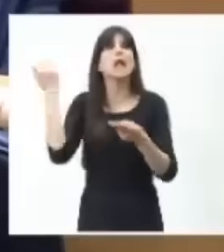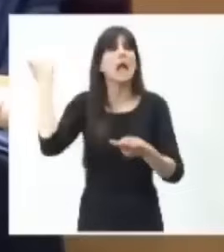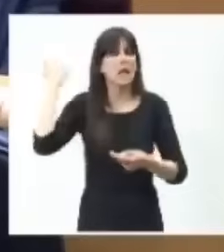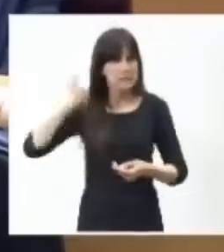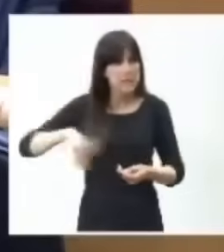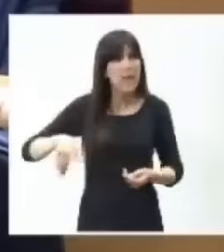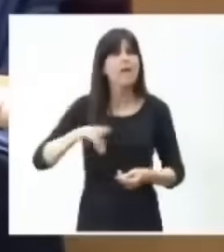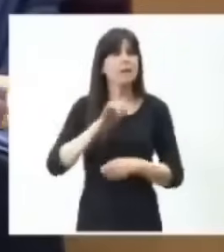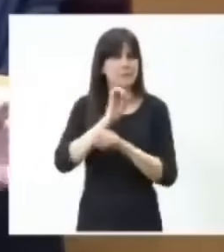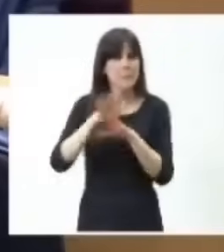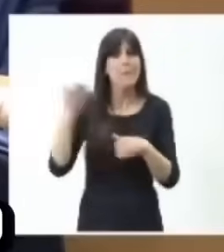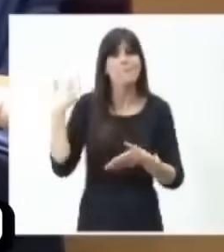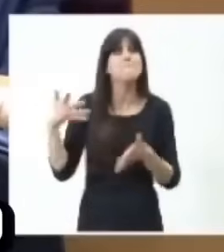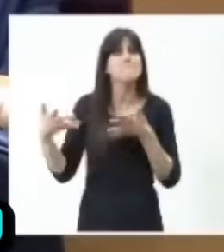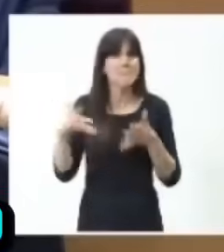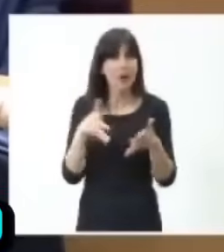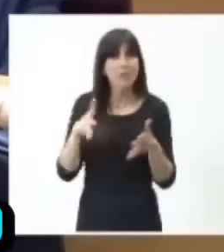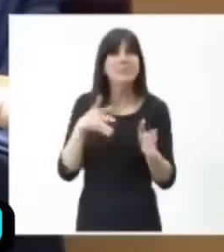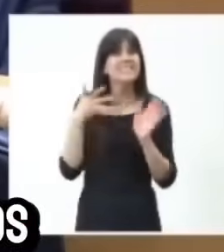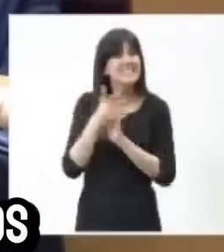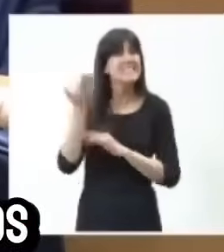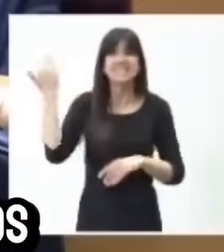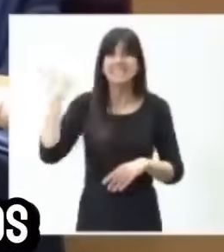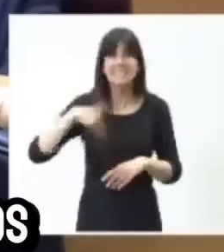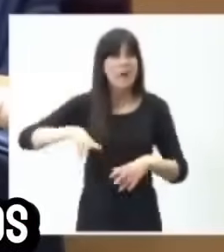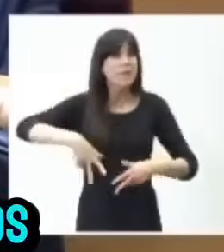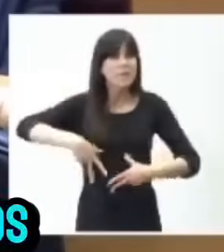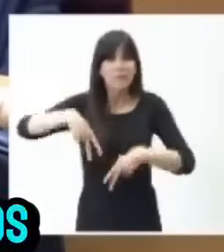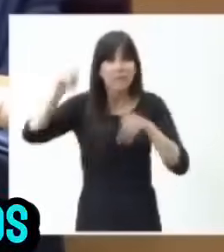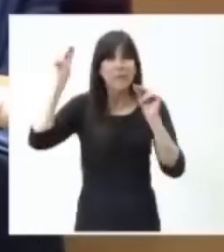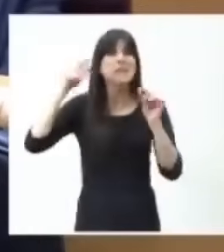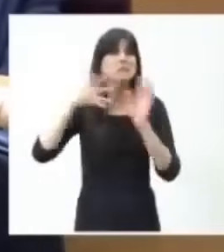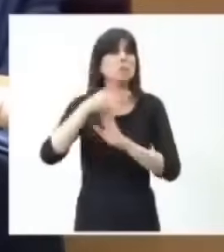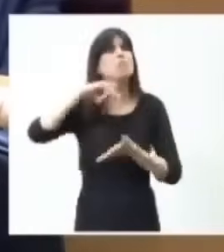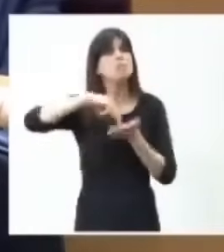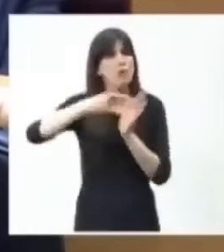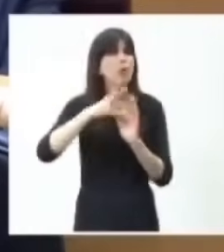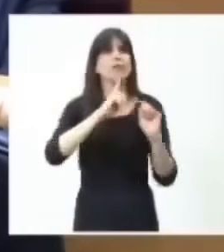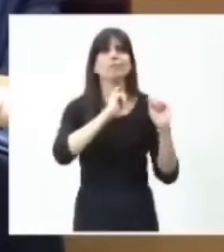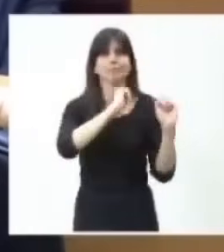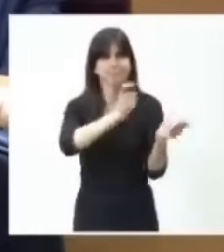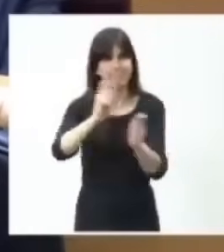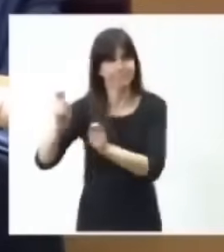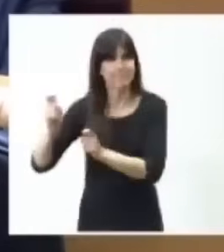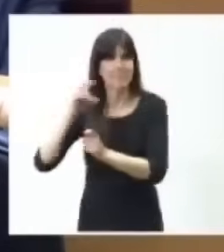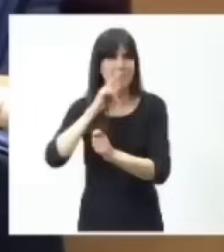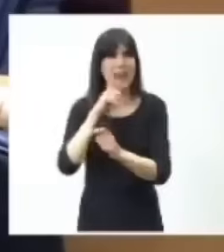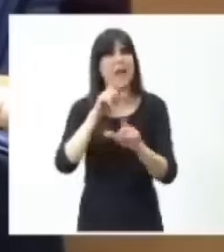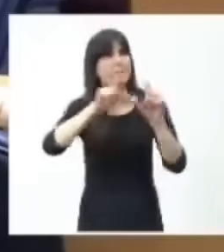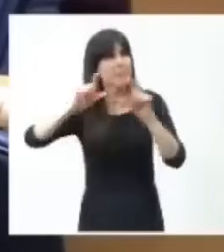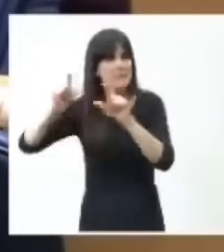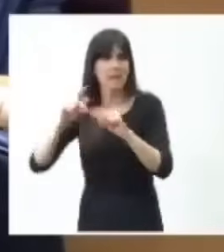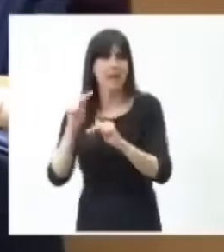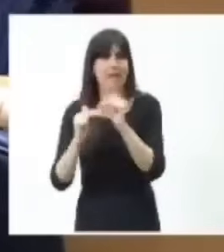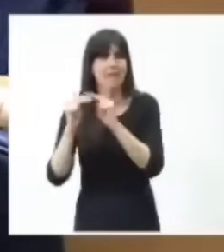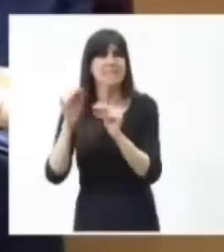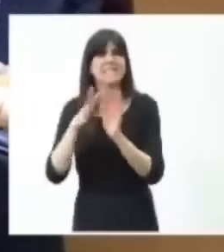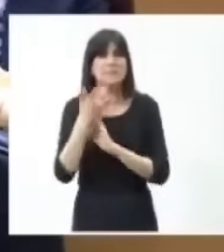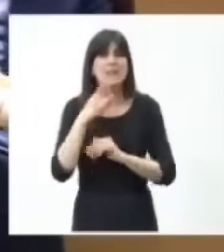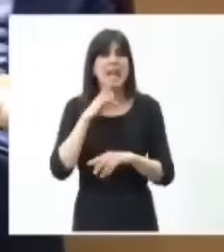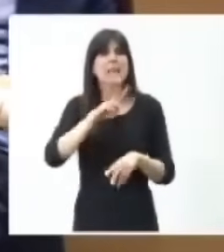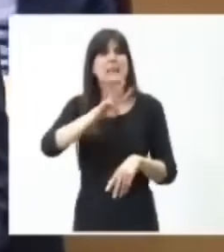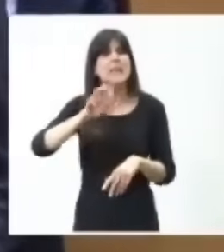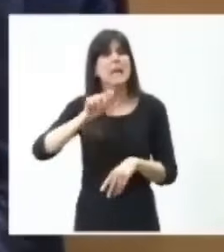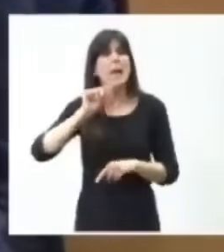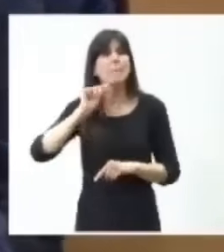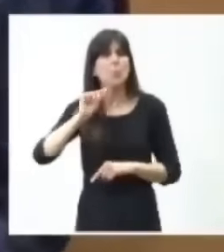pasado y una vez que tengamos concluido, licitaremos los proyectos. Una actuación que permitirá reducir en 30 minutos los